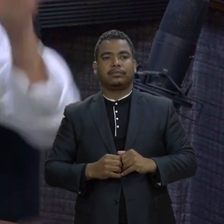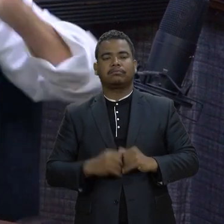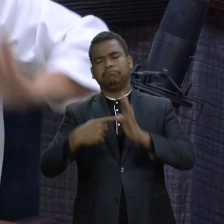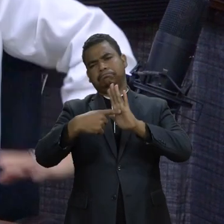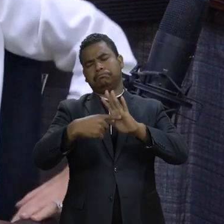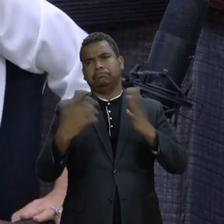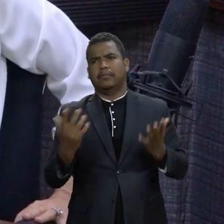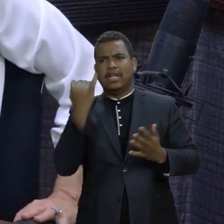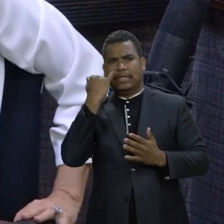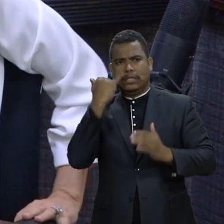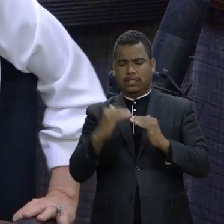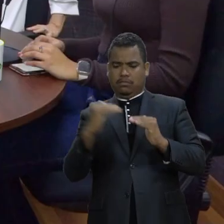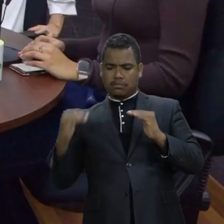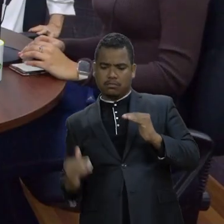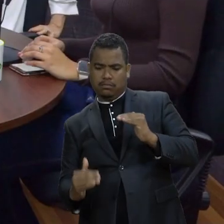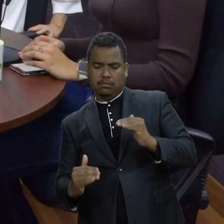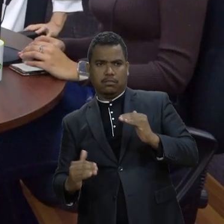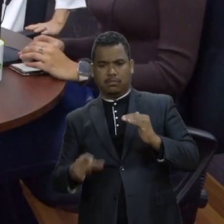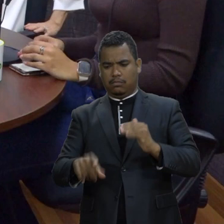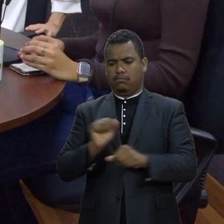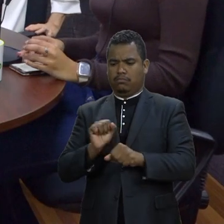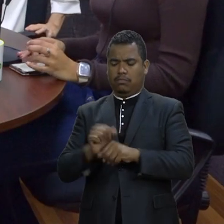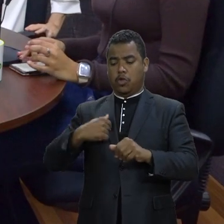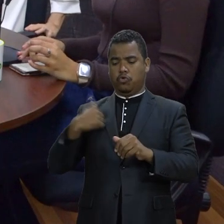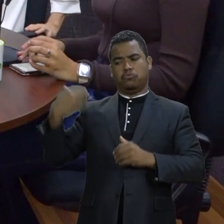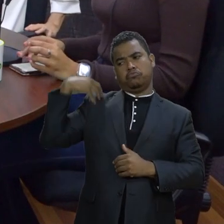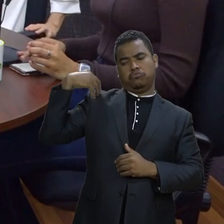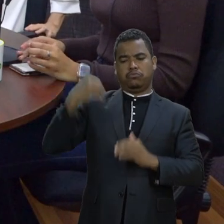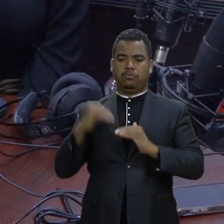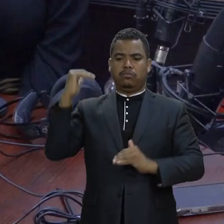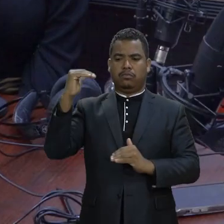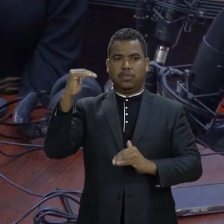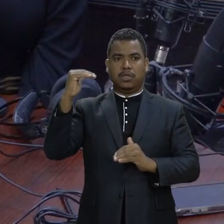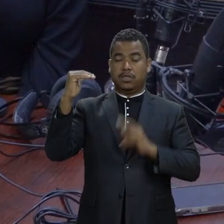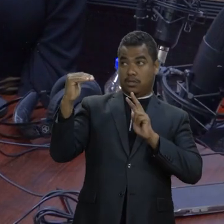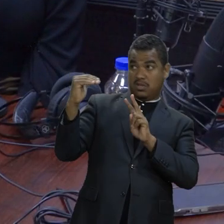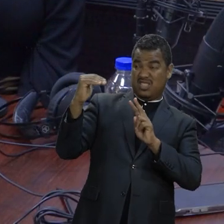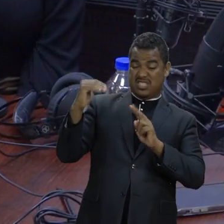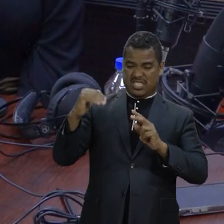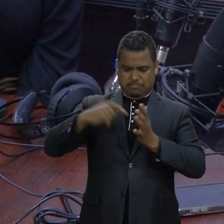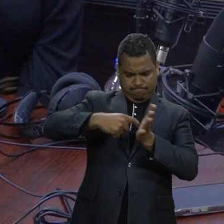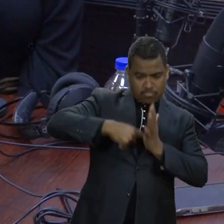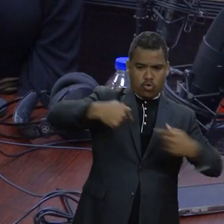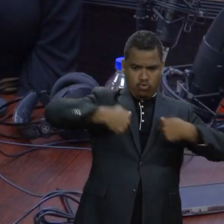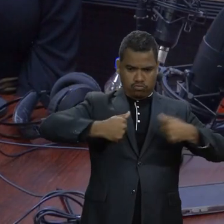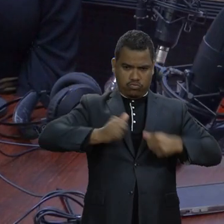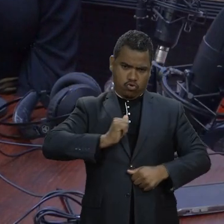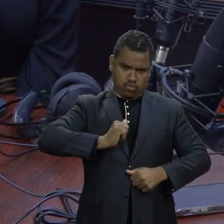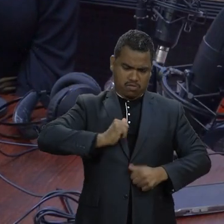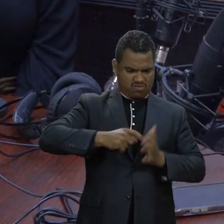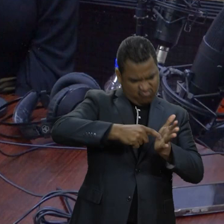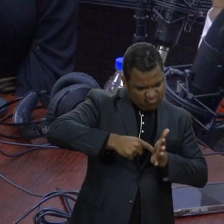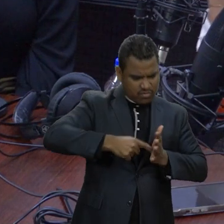practicar, no solo predicar. Muy bien, exacto. Muy bien. Uh-huh. Y bueno, como decíamos antes, son casi impresionantes, casi 40 años de ejercicio profesional. Bueno, más,